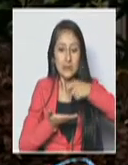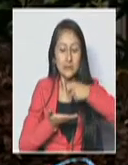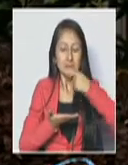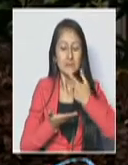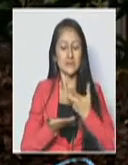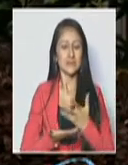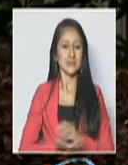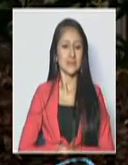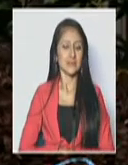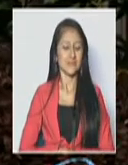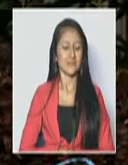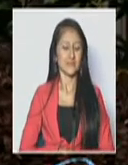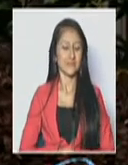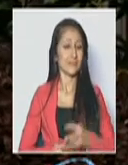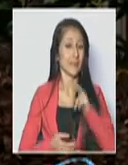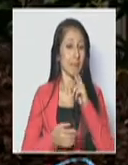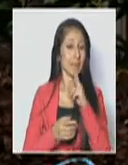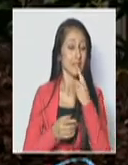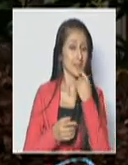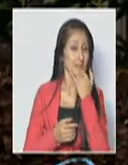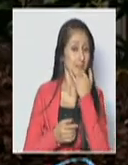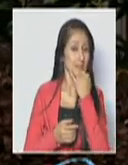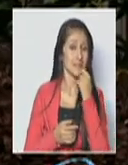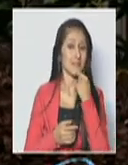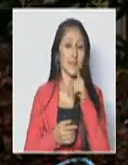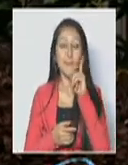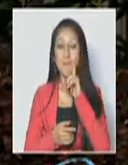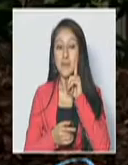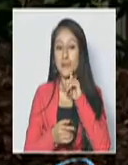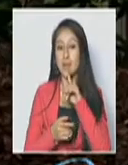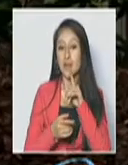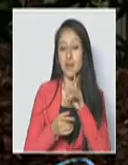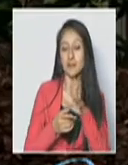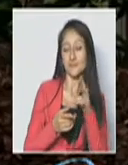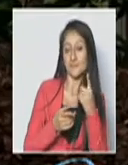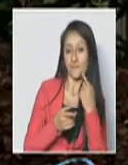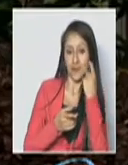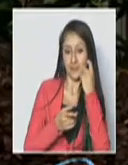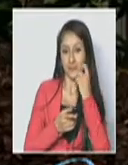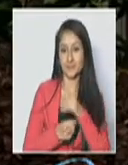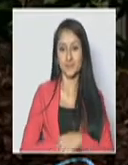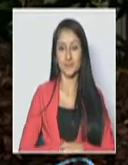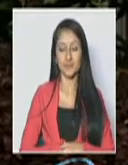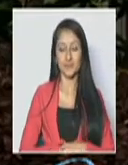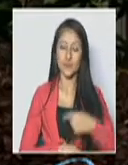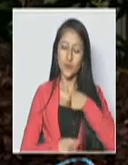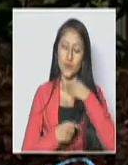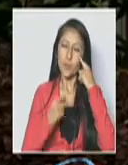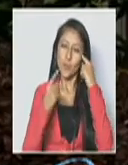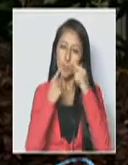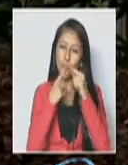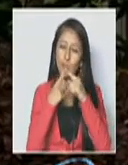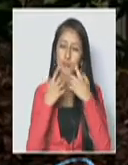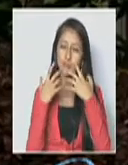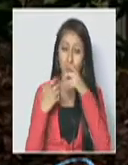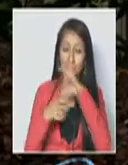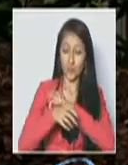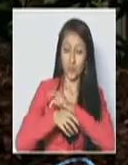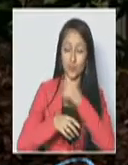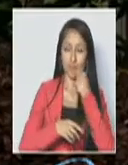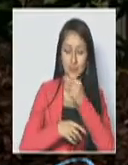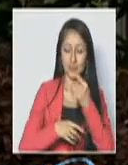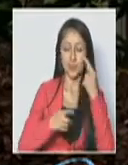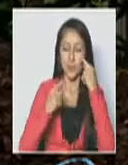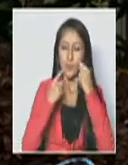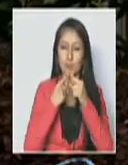verdad a medias entonces o una mentira incompleta entonces yo lo que quiero es que la gente entienda algo